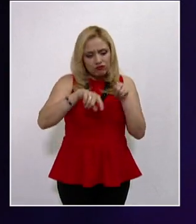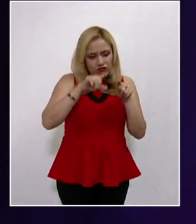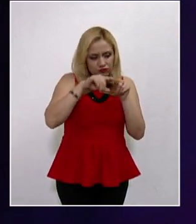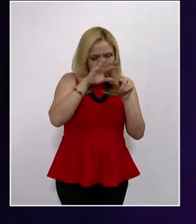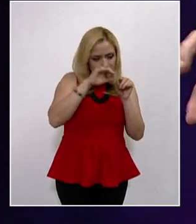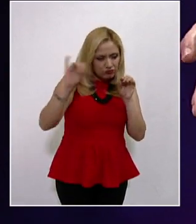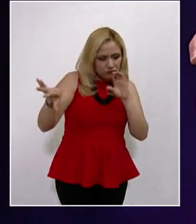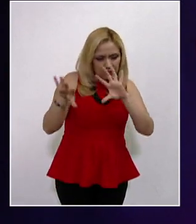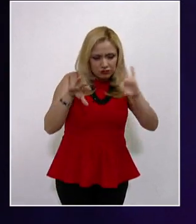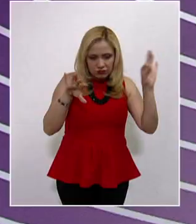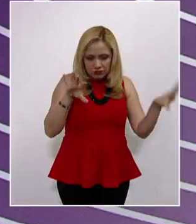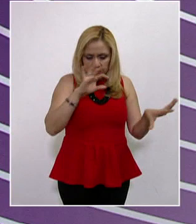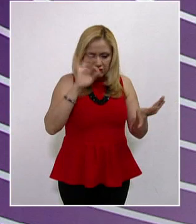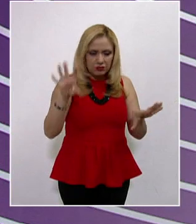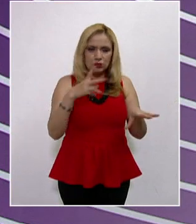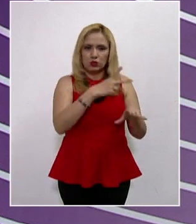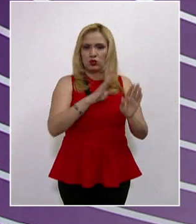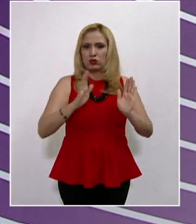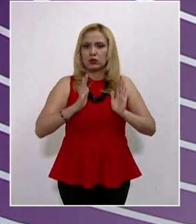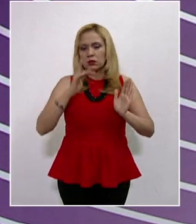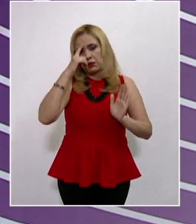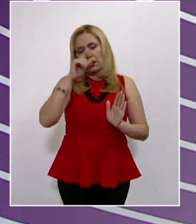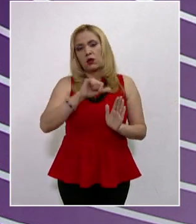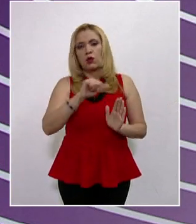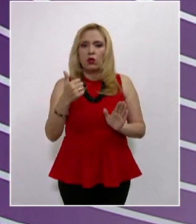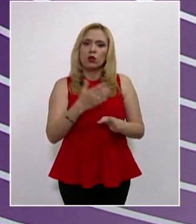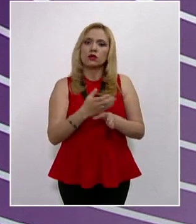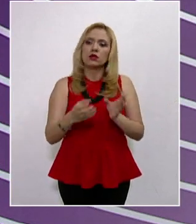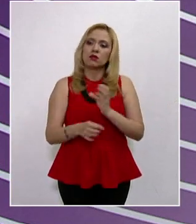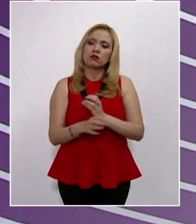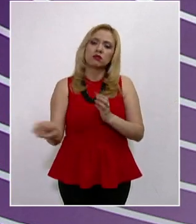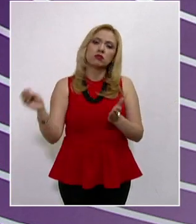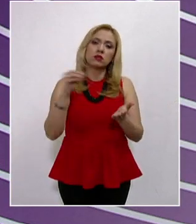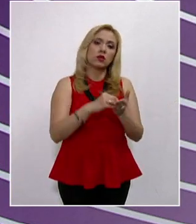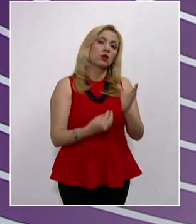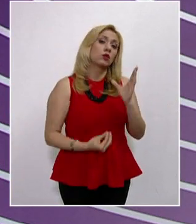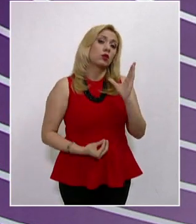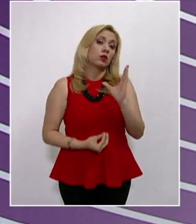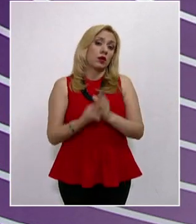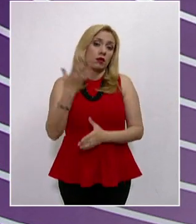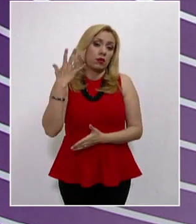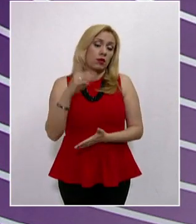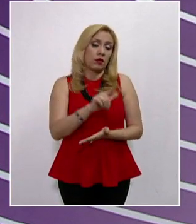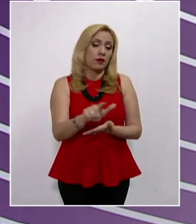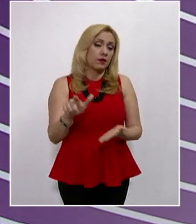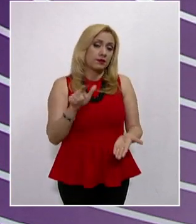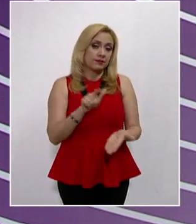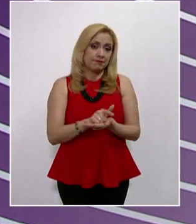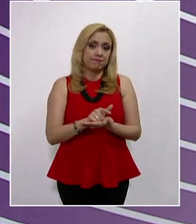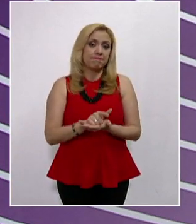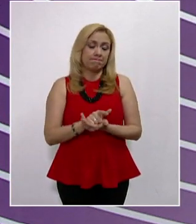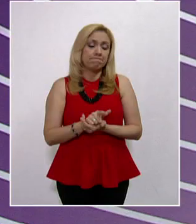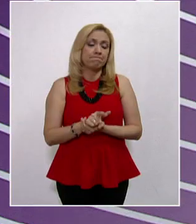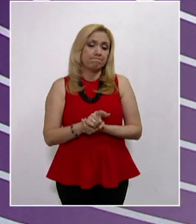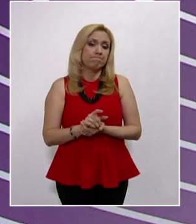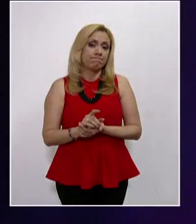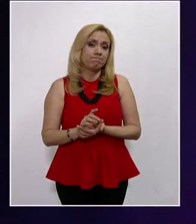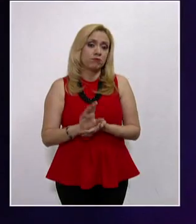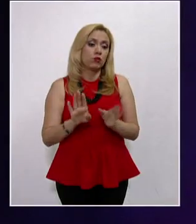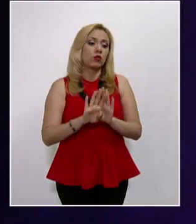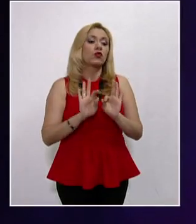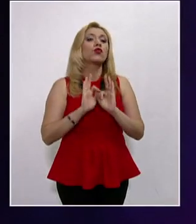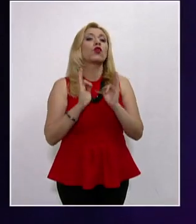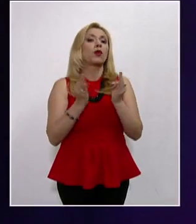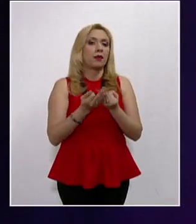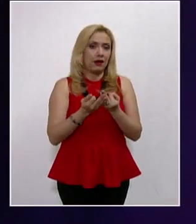Justicia Militar para ser asumido toda esa parte en este nuevo Código de Procedimientos, ¿no? Sin embargo, ya todas